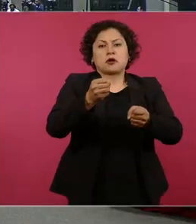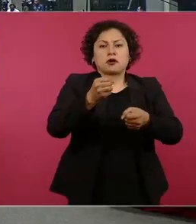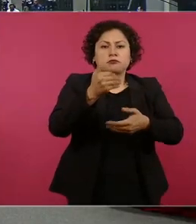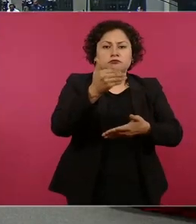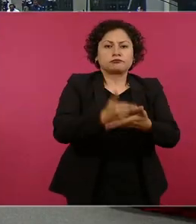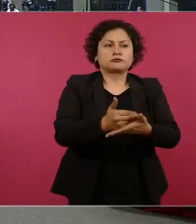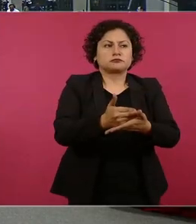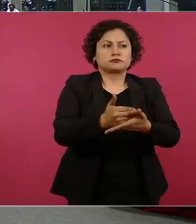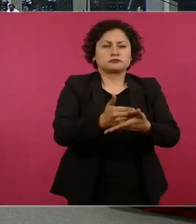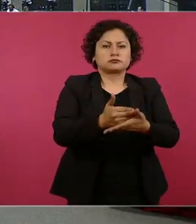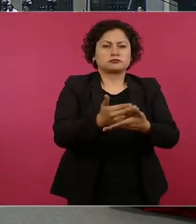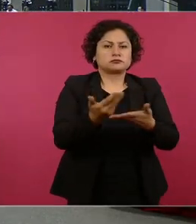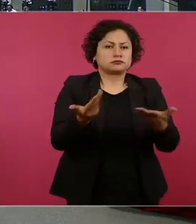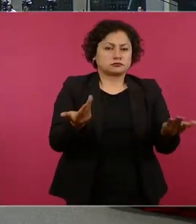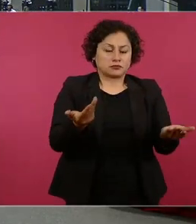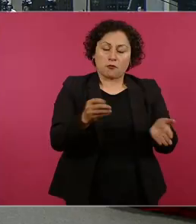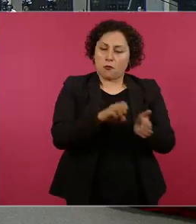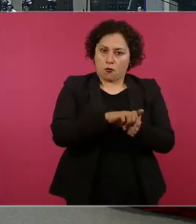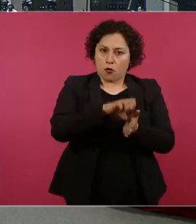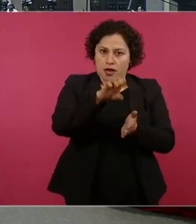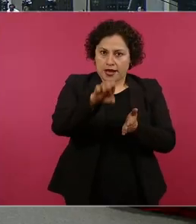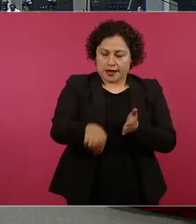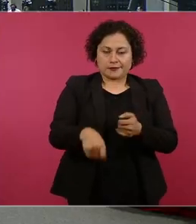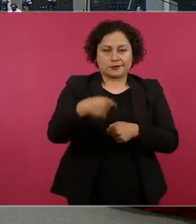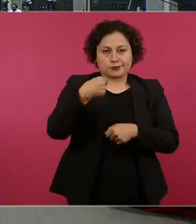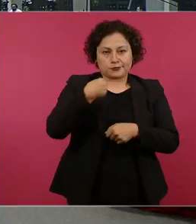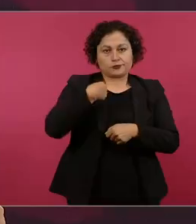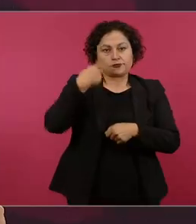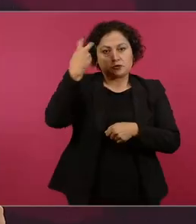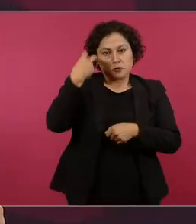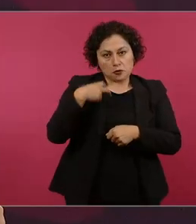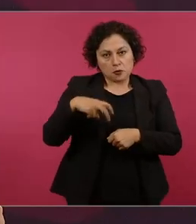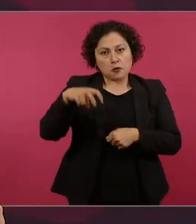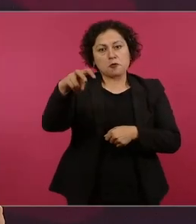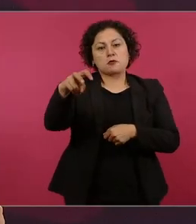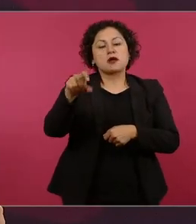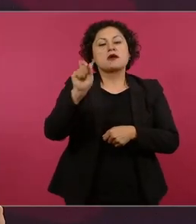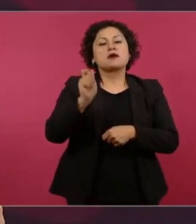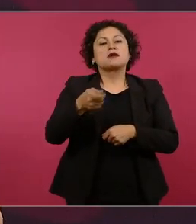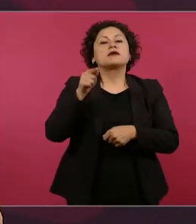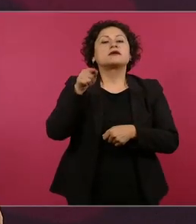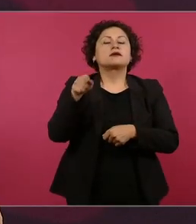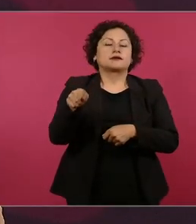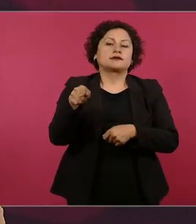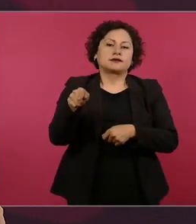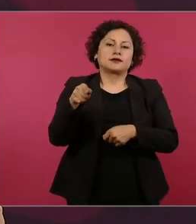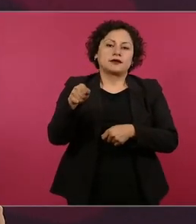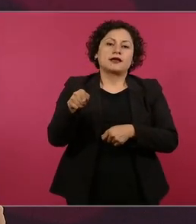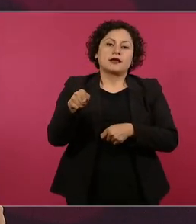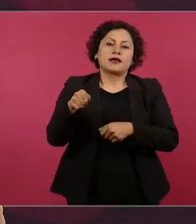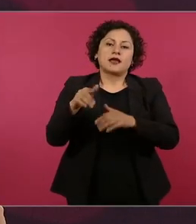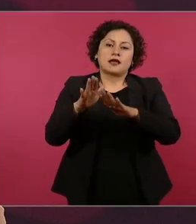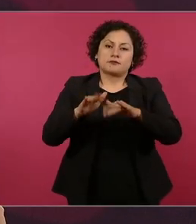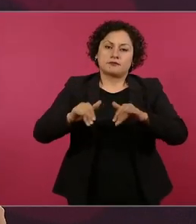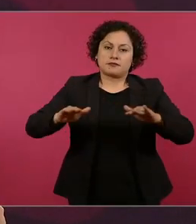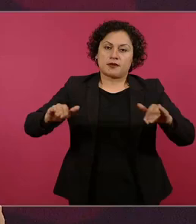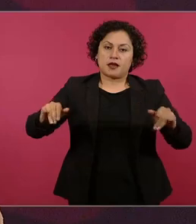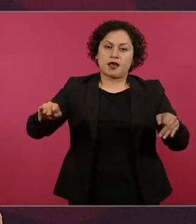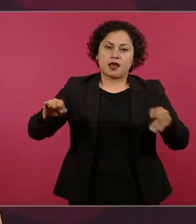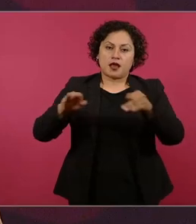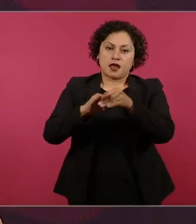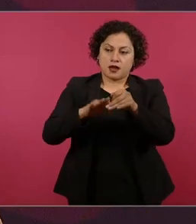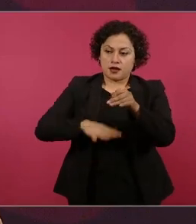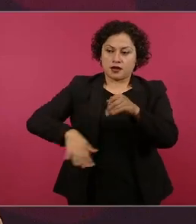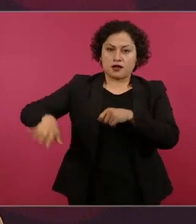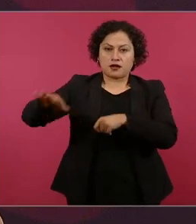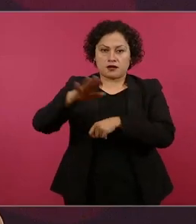e si yo voy a una gira por la Costa Chica ya que me tengo que